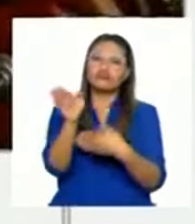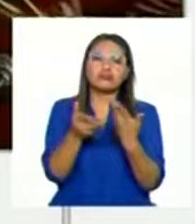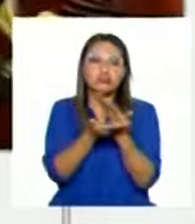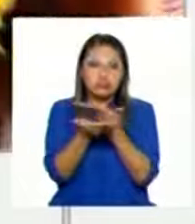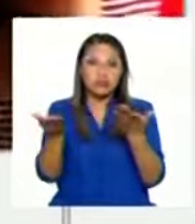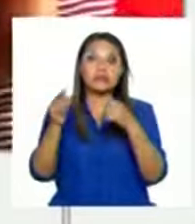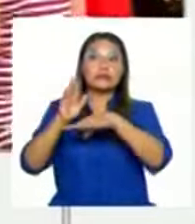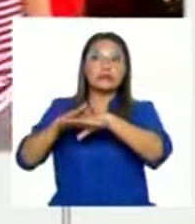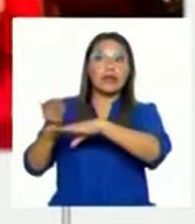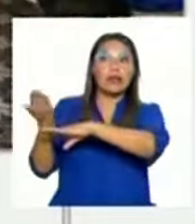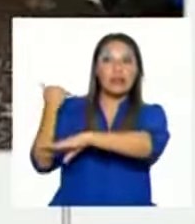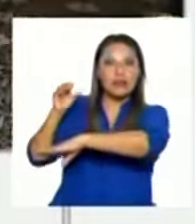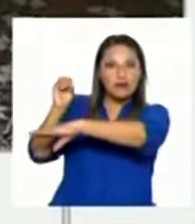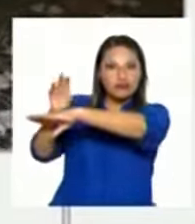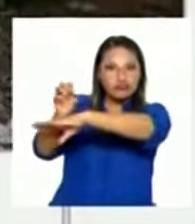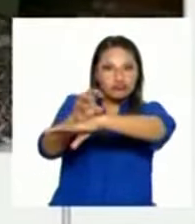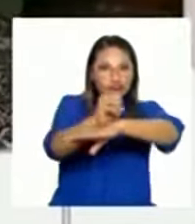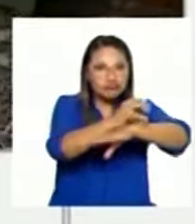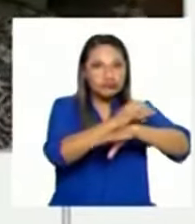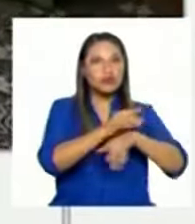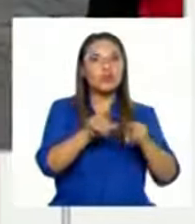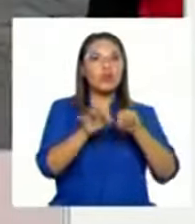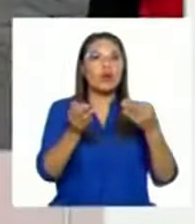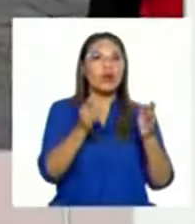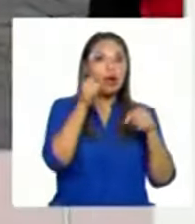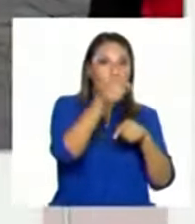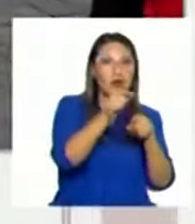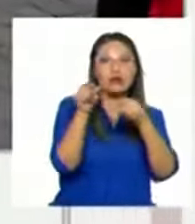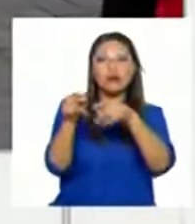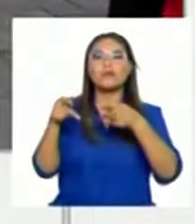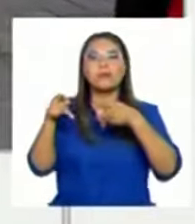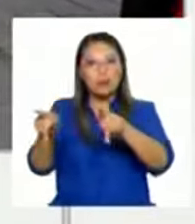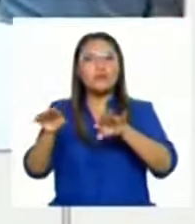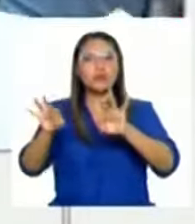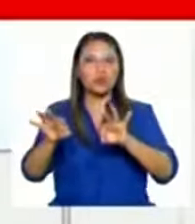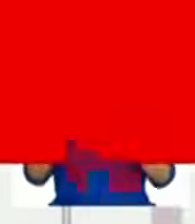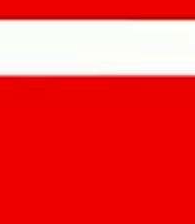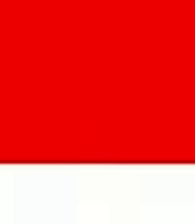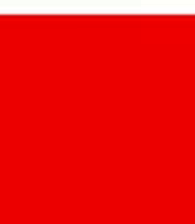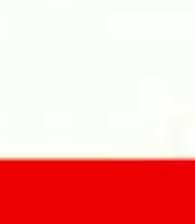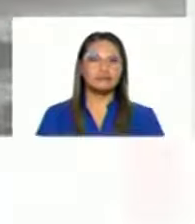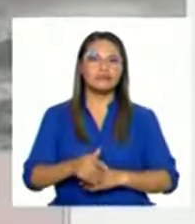recomendaciones de las 25 congregaciones que pueden ser visitadas.